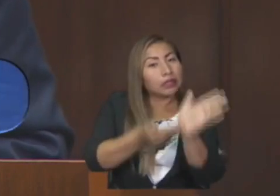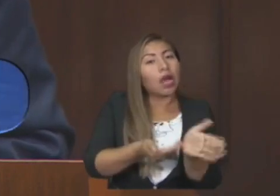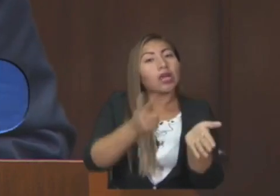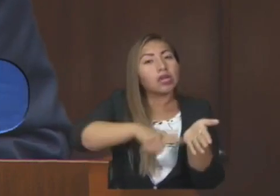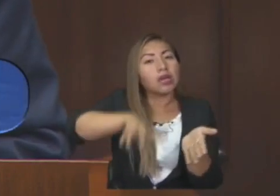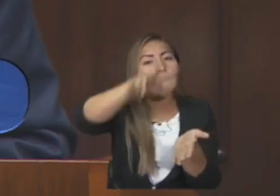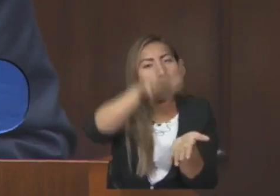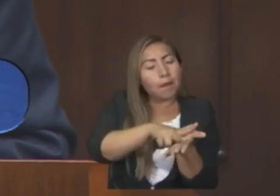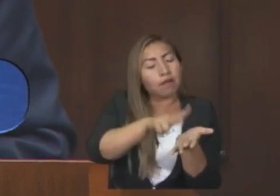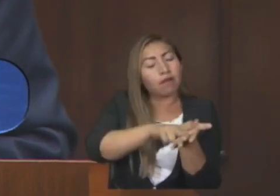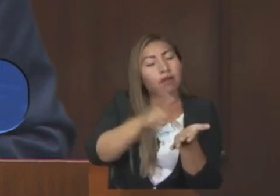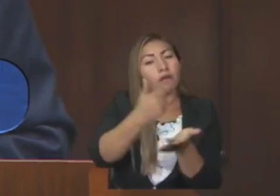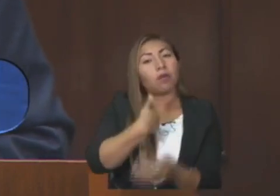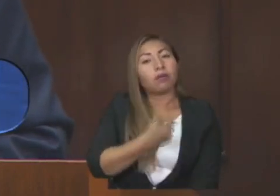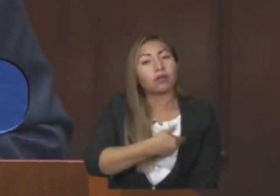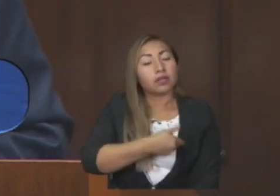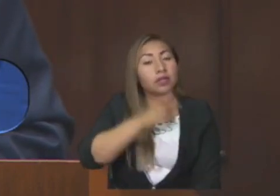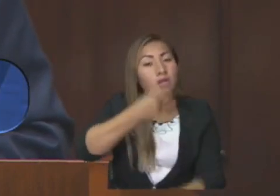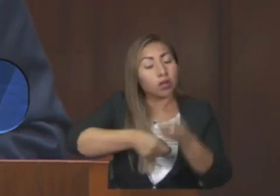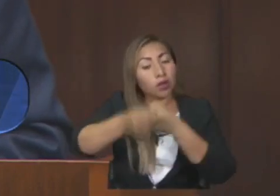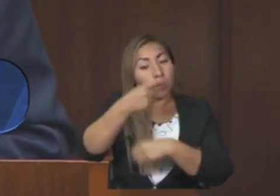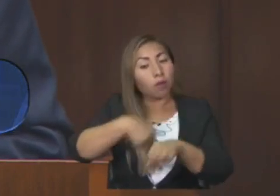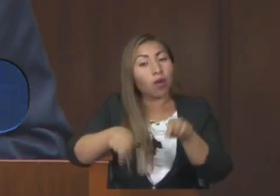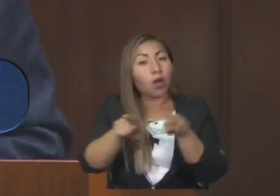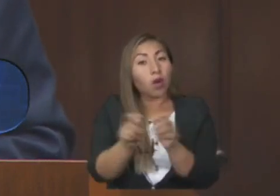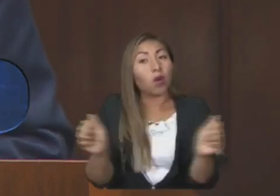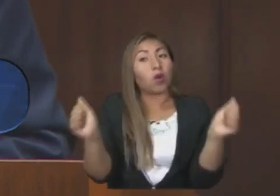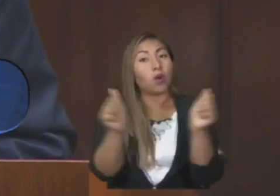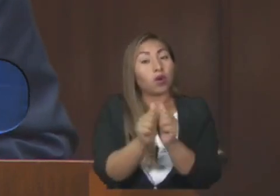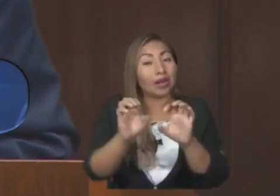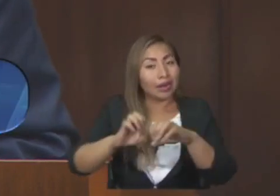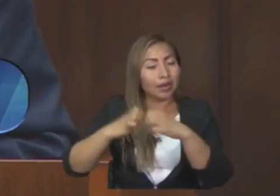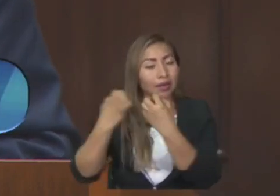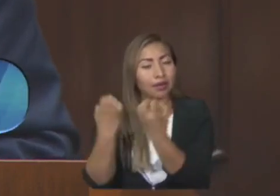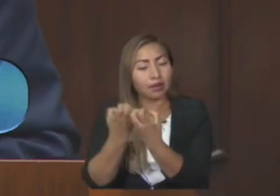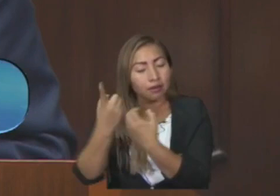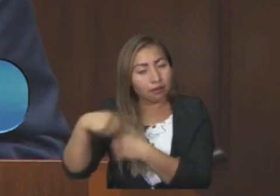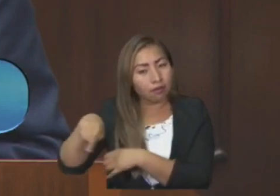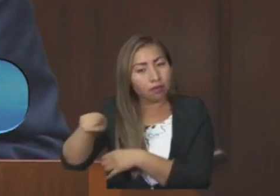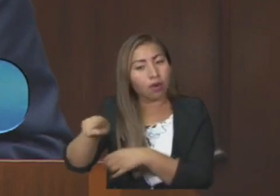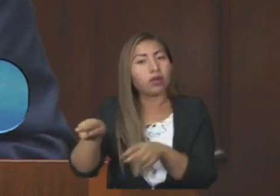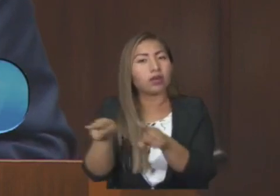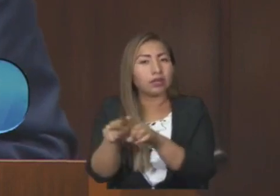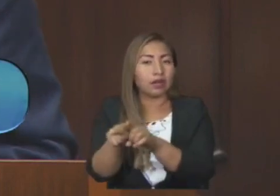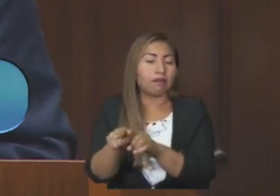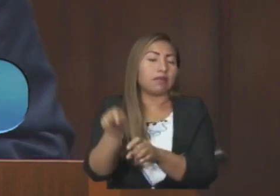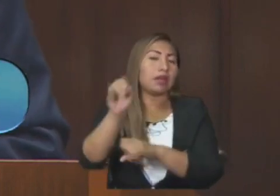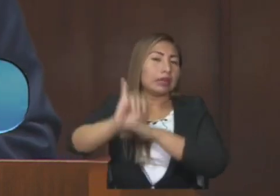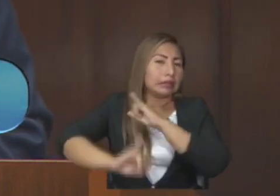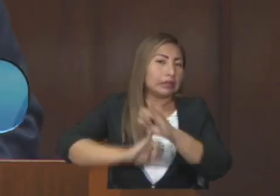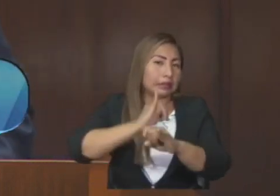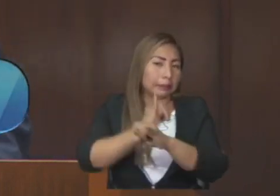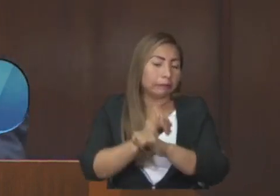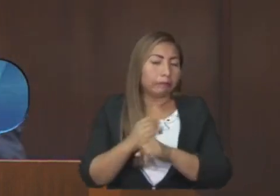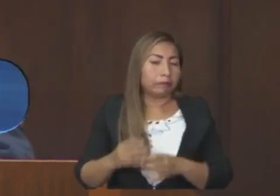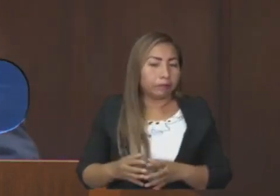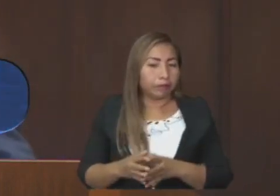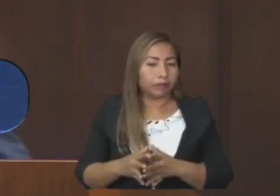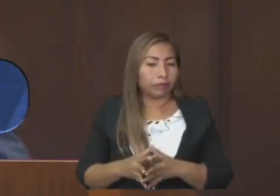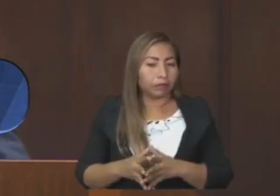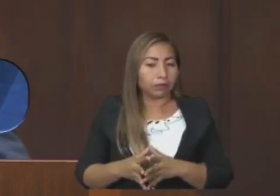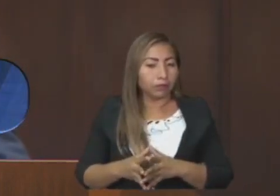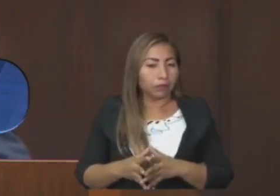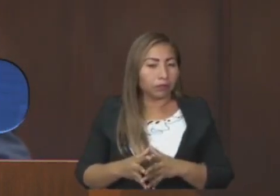Ministerio de Comercio e Industrias, junto con sus asesores locales y asesores internacionales. Es importante también